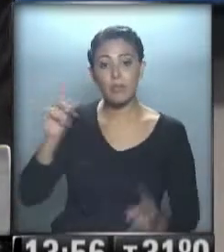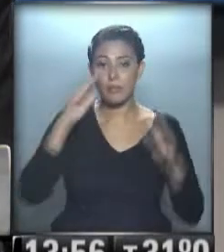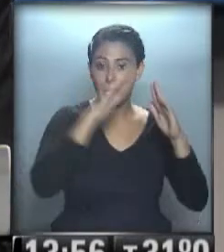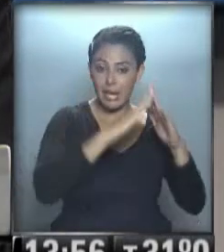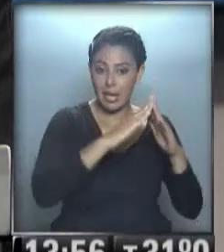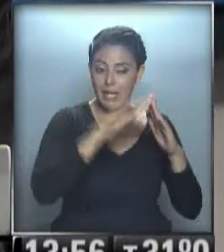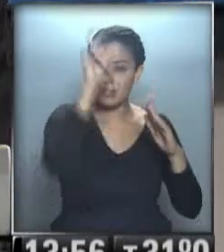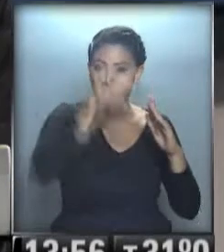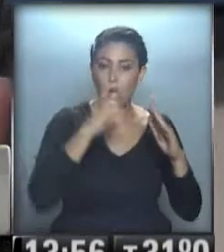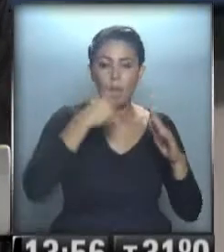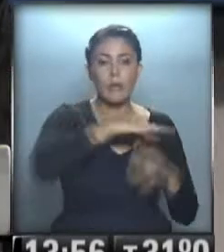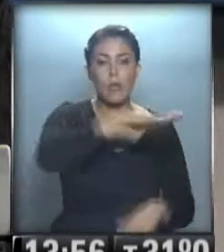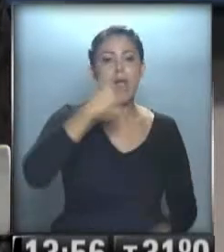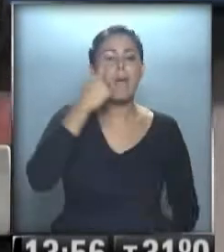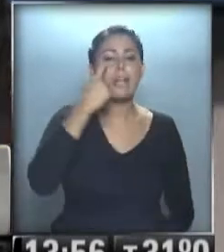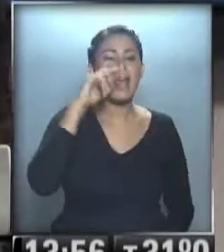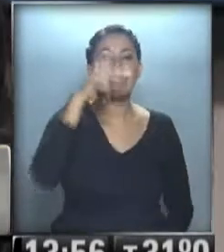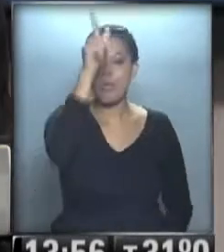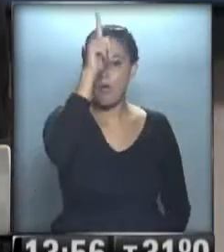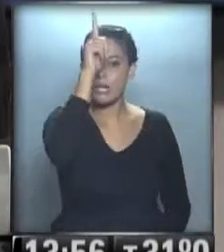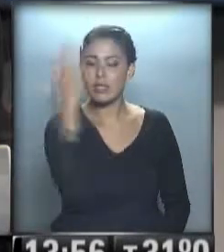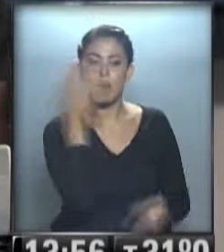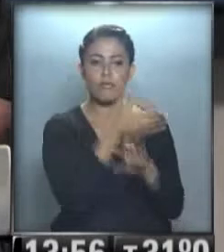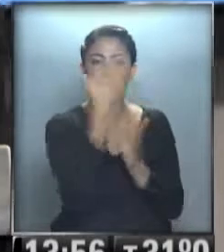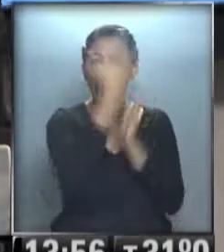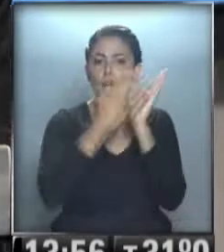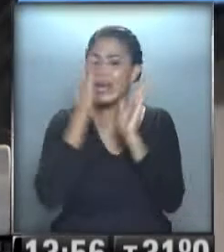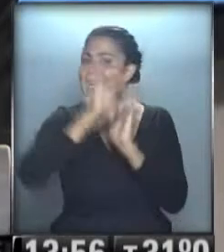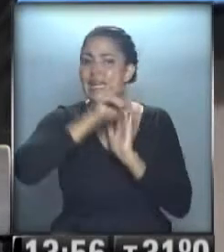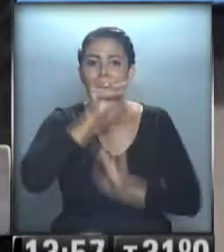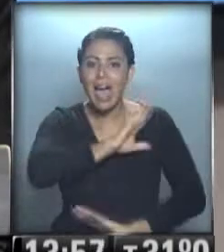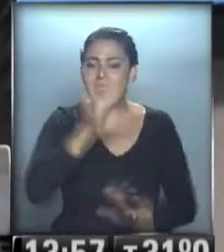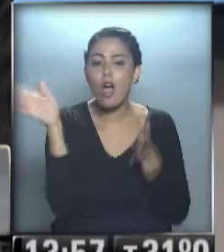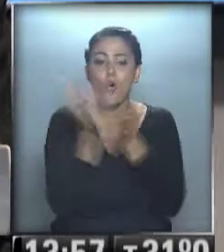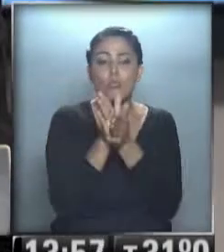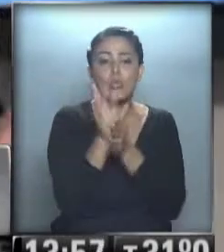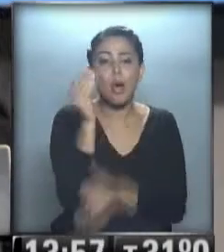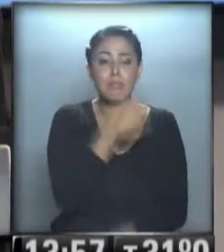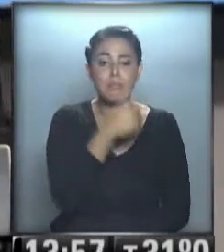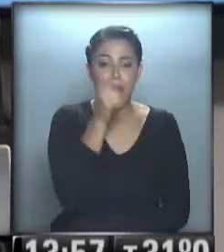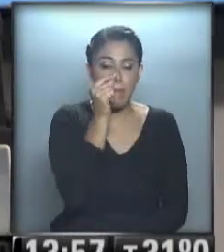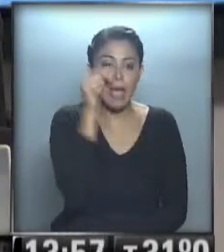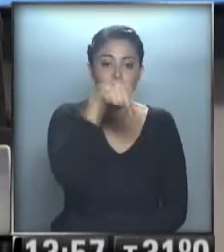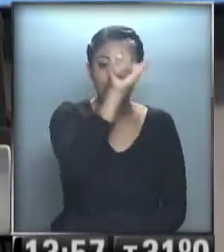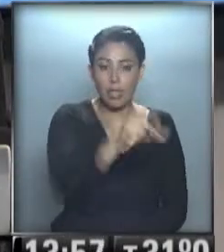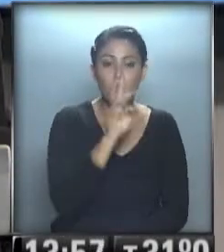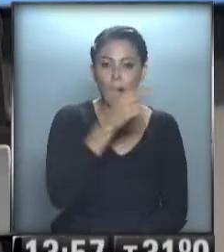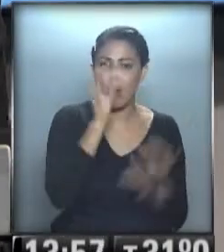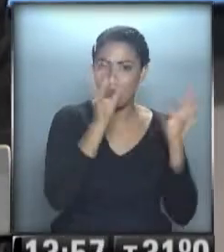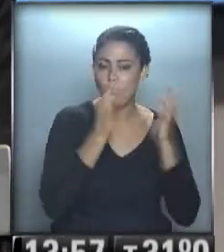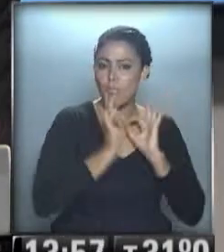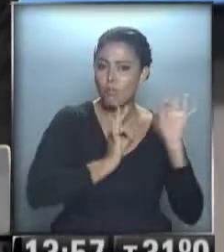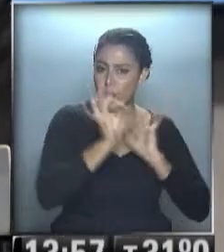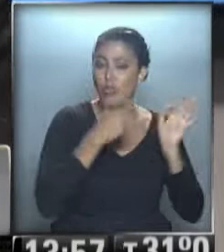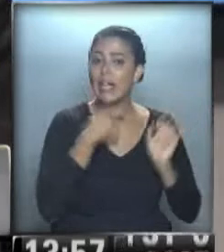de medida nunca antes de pilar fueron tres policías sin orden judicial con el padre de esta joven modelo e intentaron entrar a la